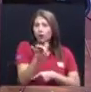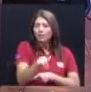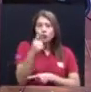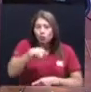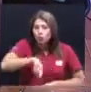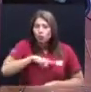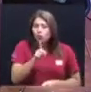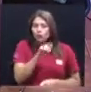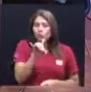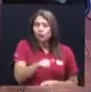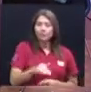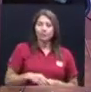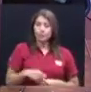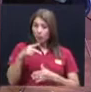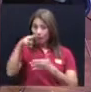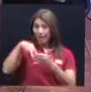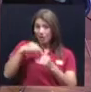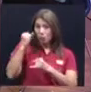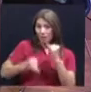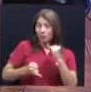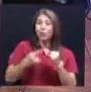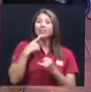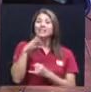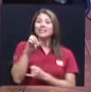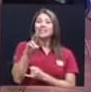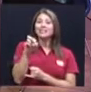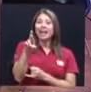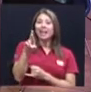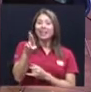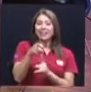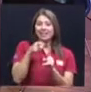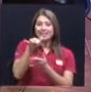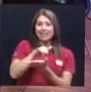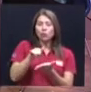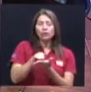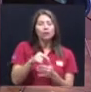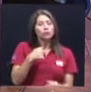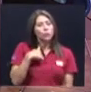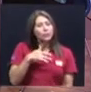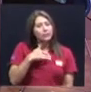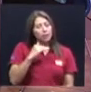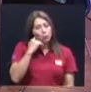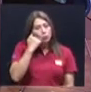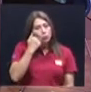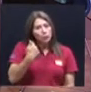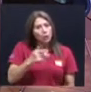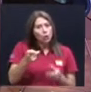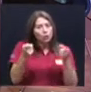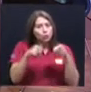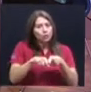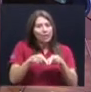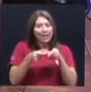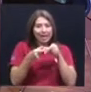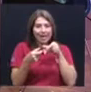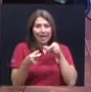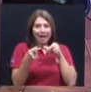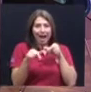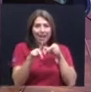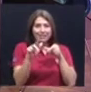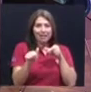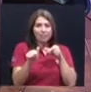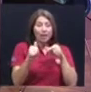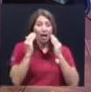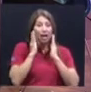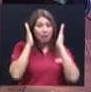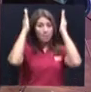intervención porque ya no nos da tiempo dice César de San José le parece vergonzoso lo que sucede en gaza lo que el papa solo ore cuando no se necesitan